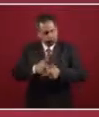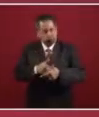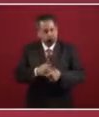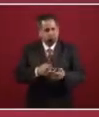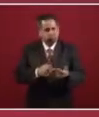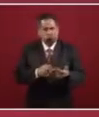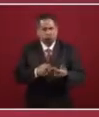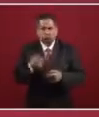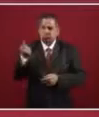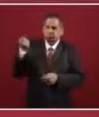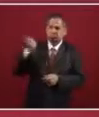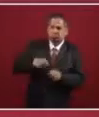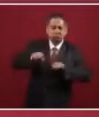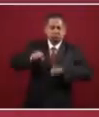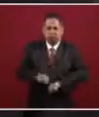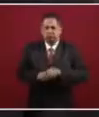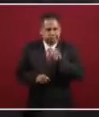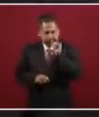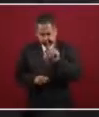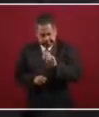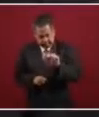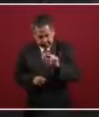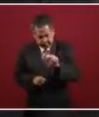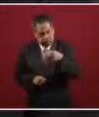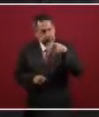sin autoritarismos,